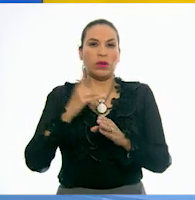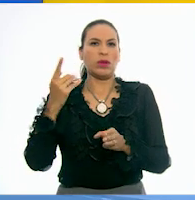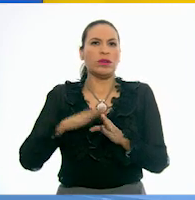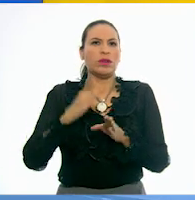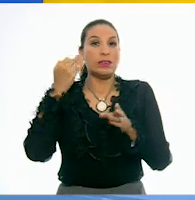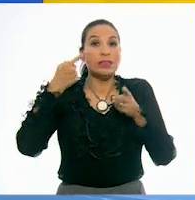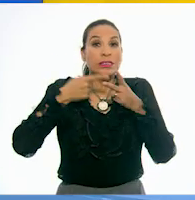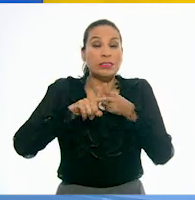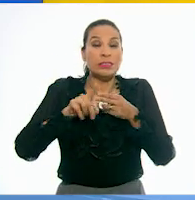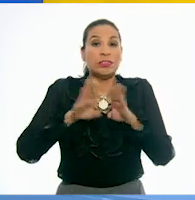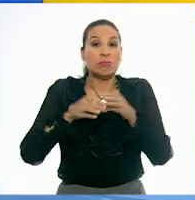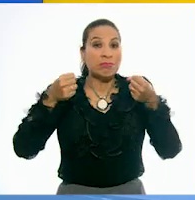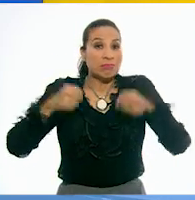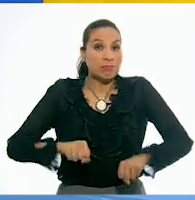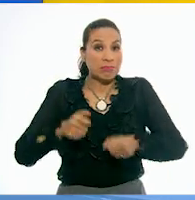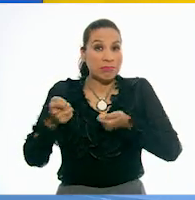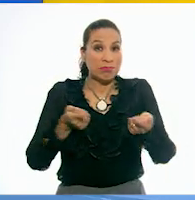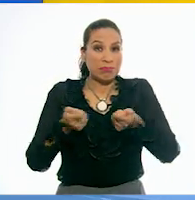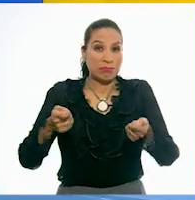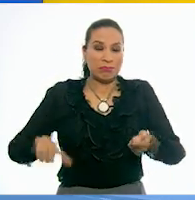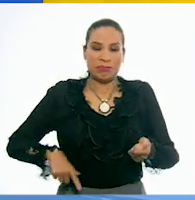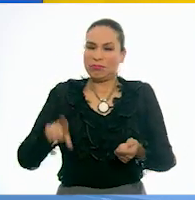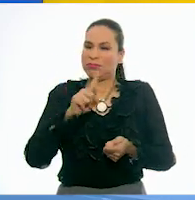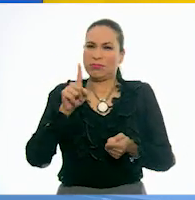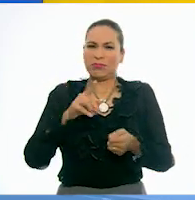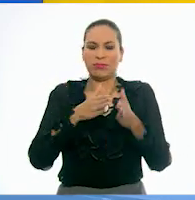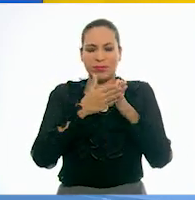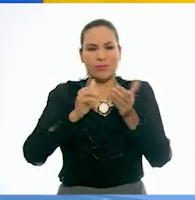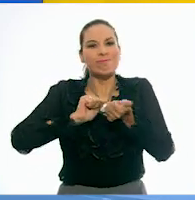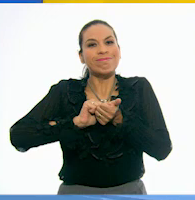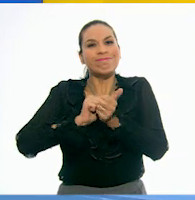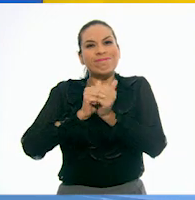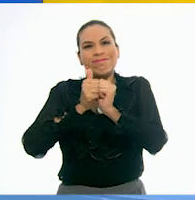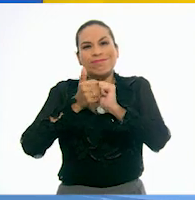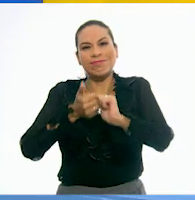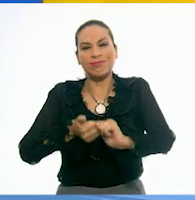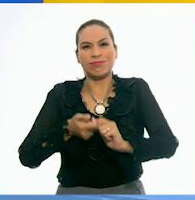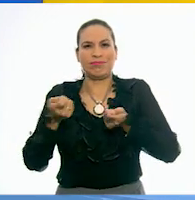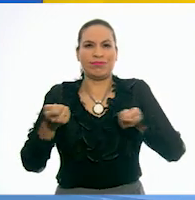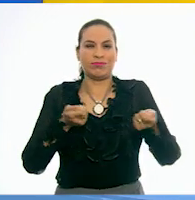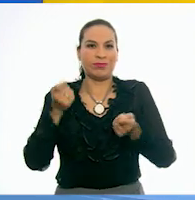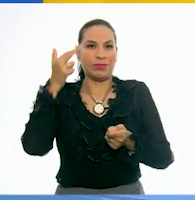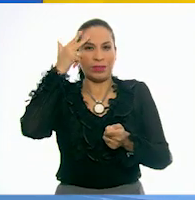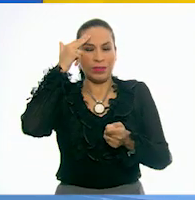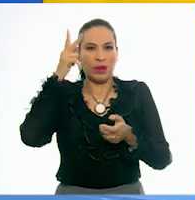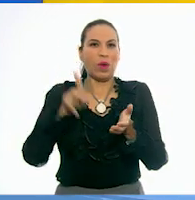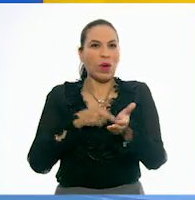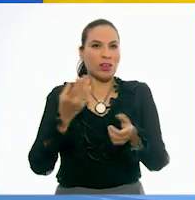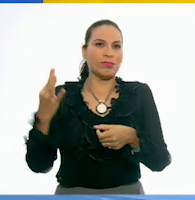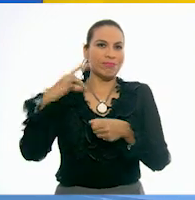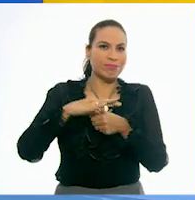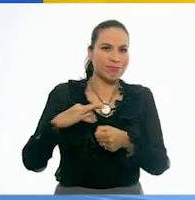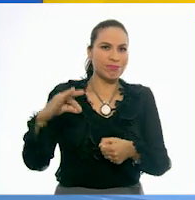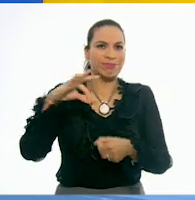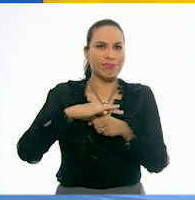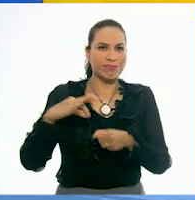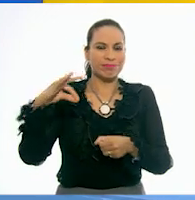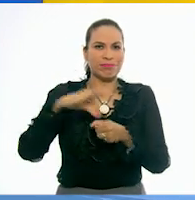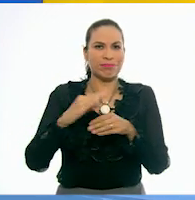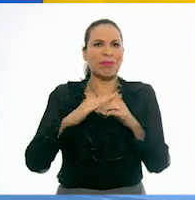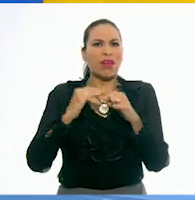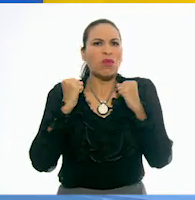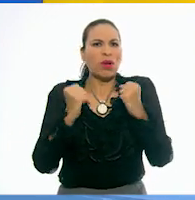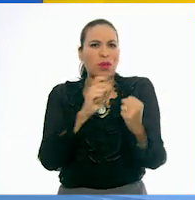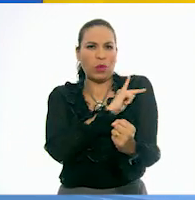dictadura desde el principio. No, se fue convirtiendo en una conforme Díaz se fue reeligiendo y aumentando su poder.